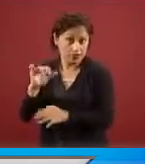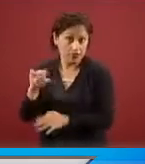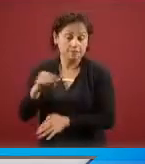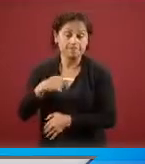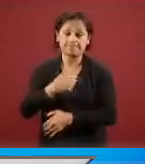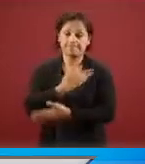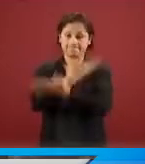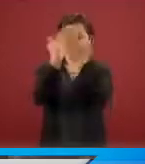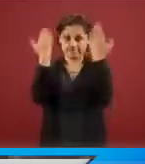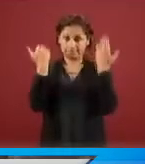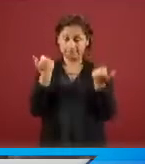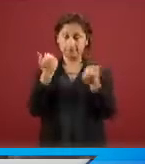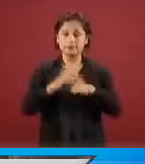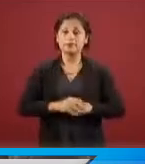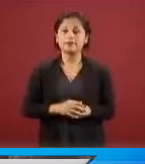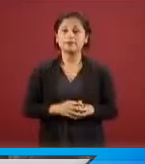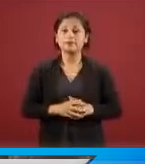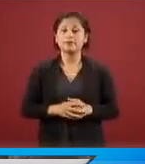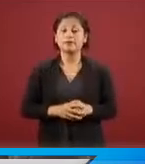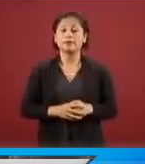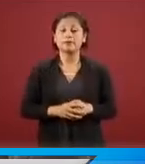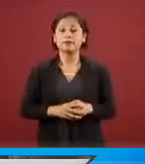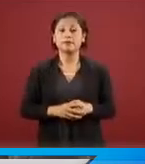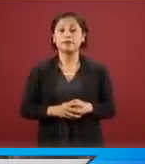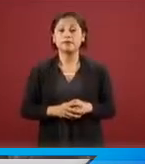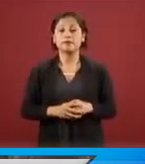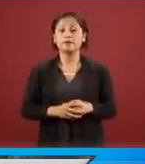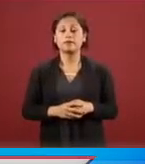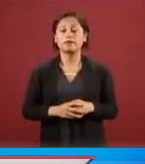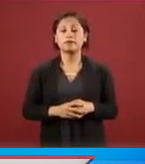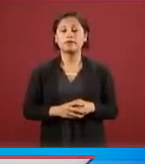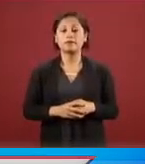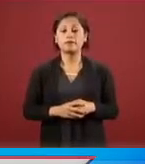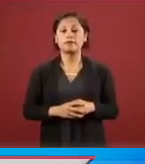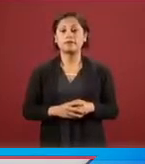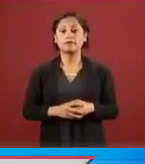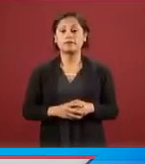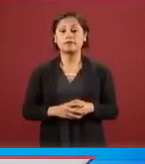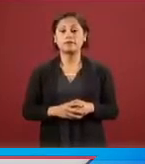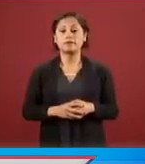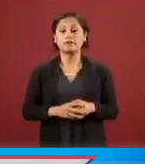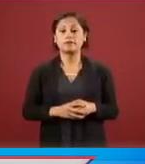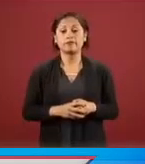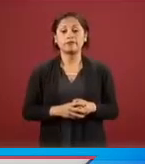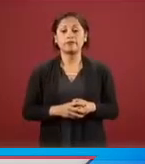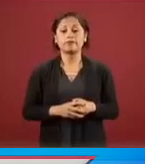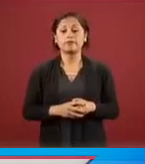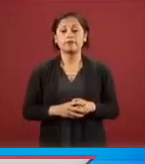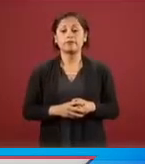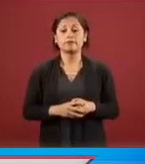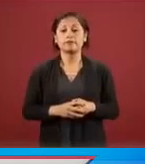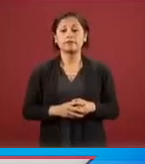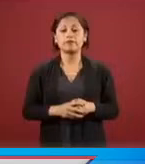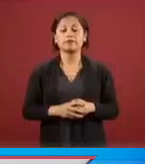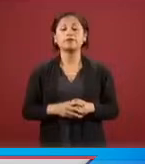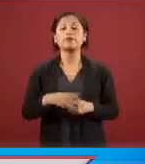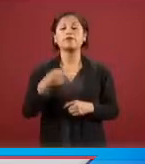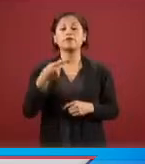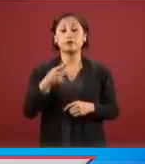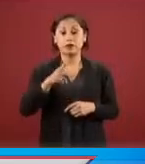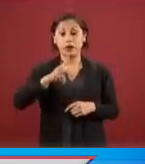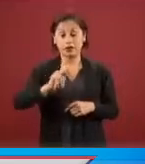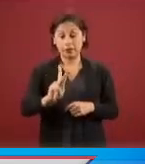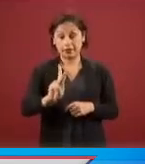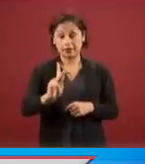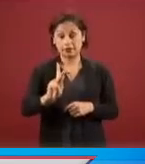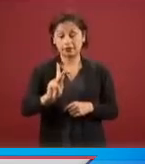son ciertos. Obedece a la realidad que se vivía en ese entonces en México, de actuaciones ilegales, ilegítimas, contrarias a la democracia